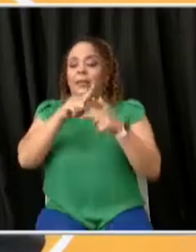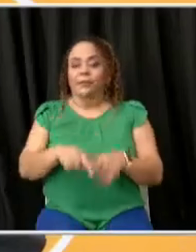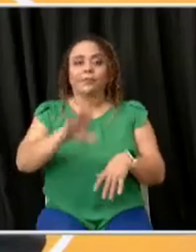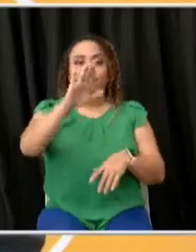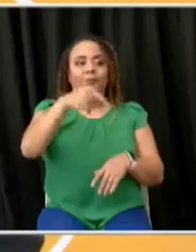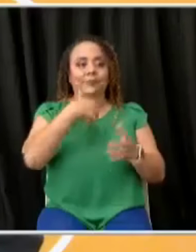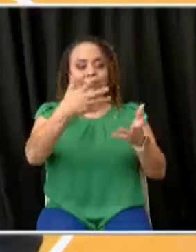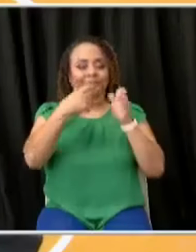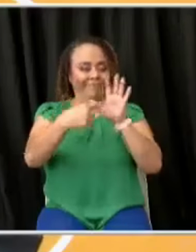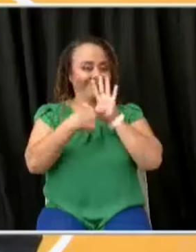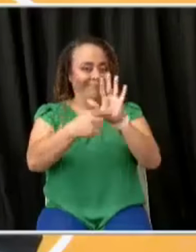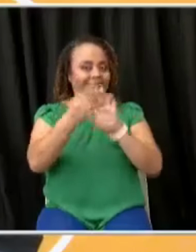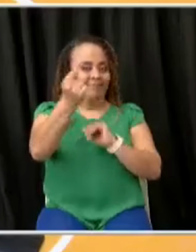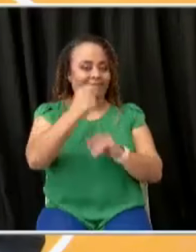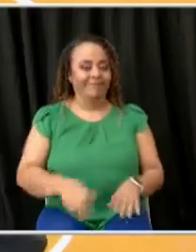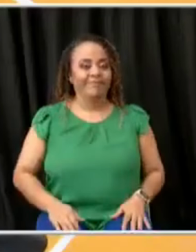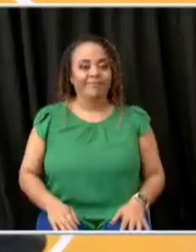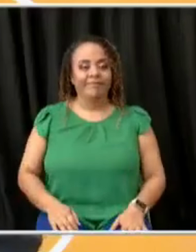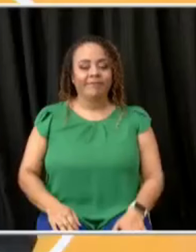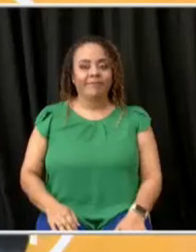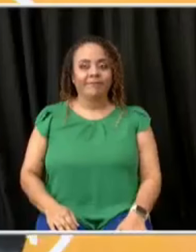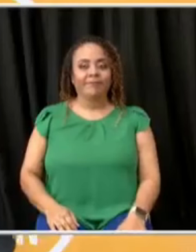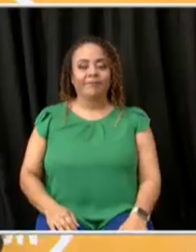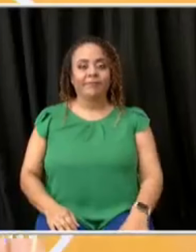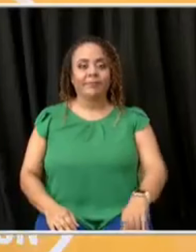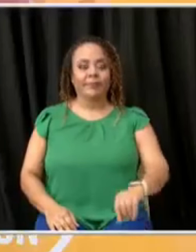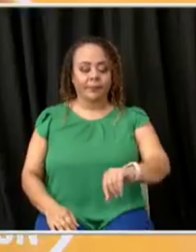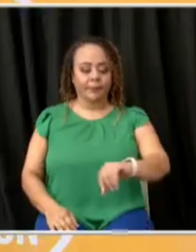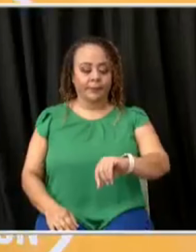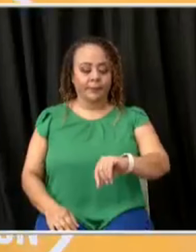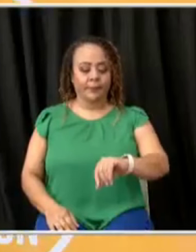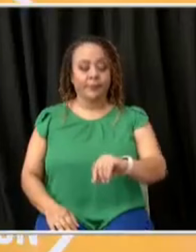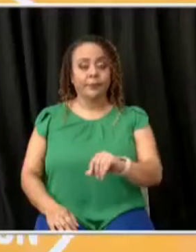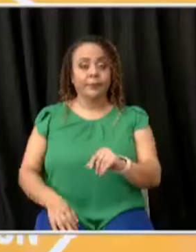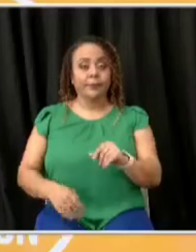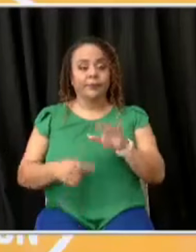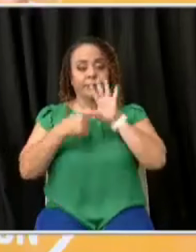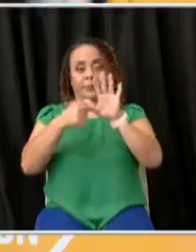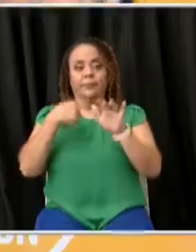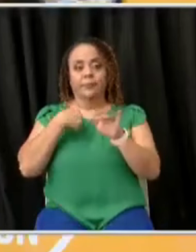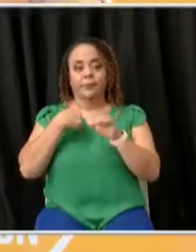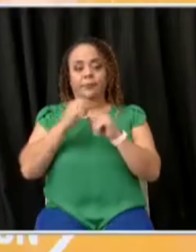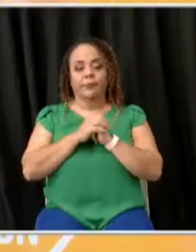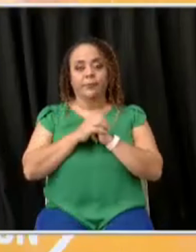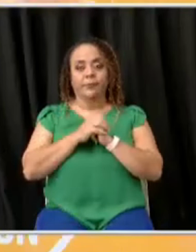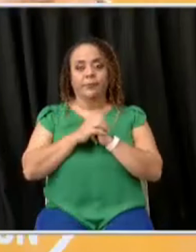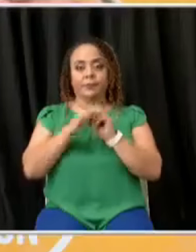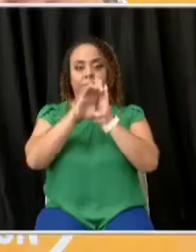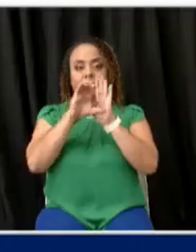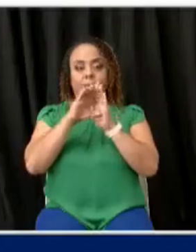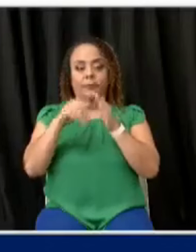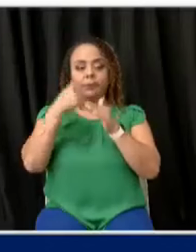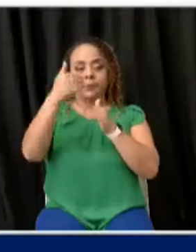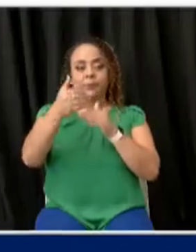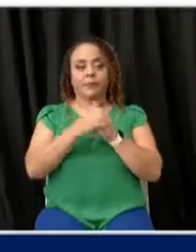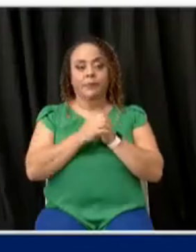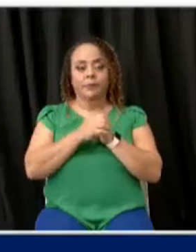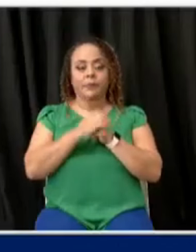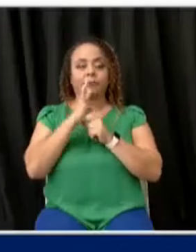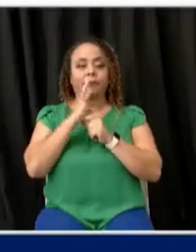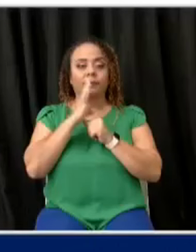mostrarles rápidamente en la presentación que les traía, la lámina que sigue,